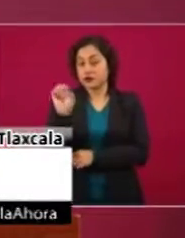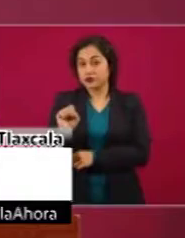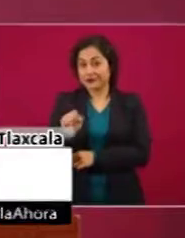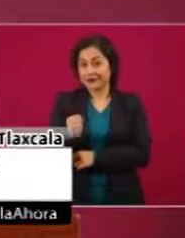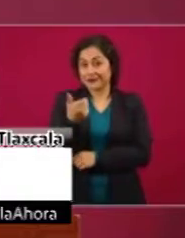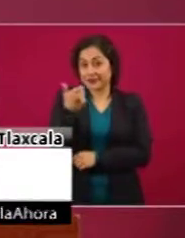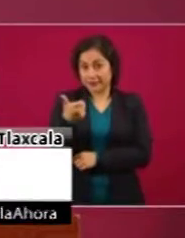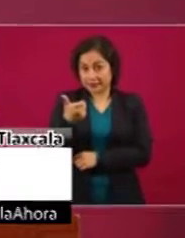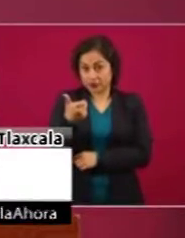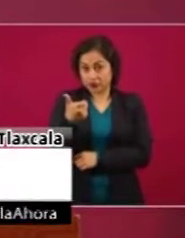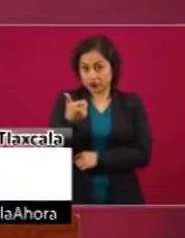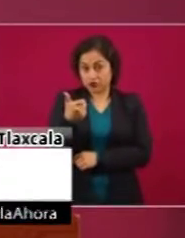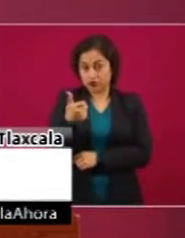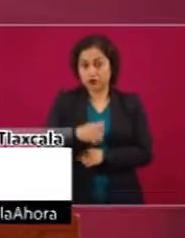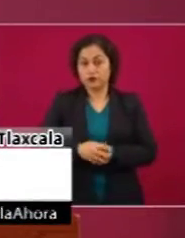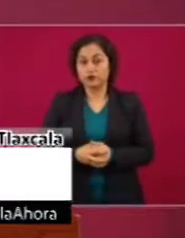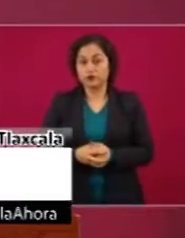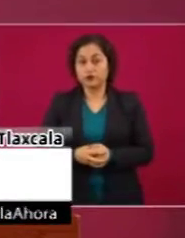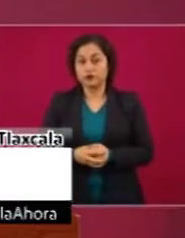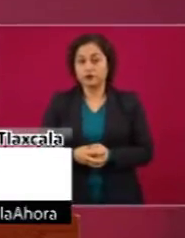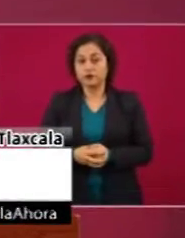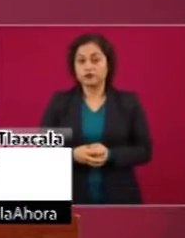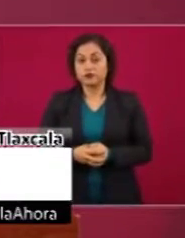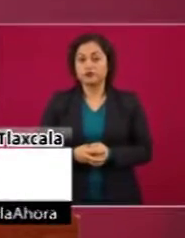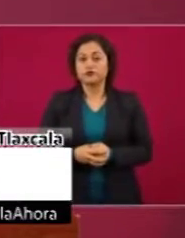de operación por